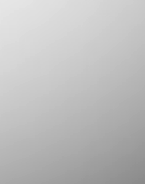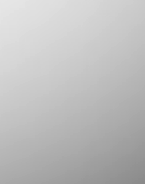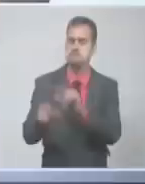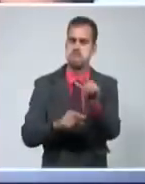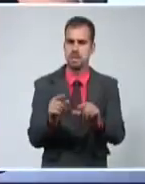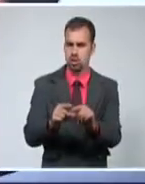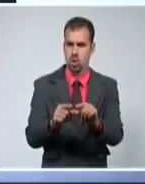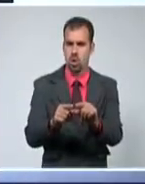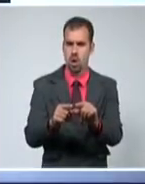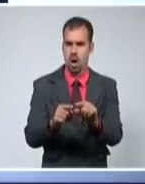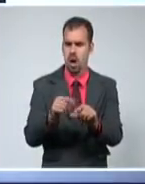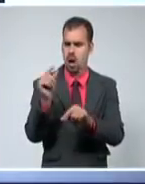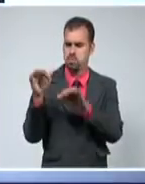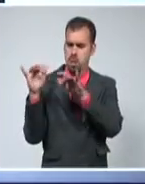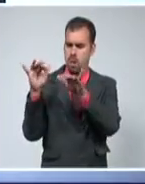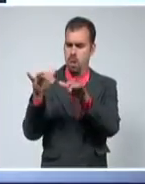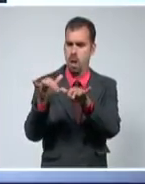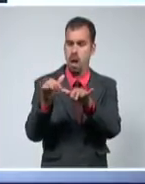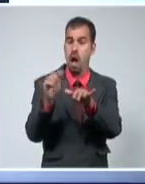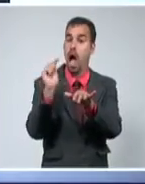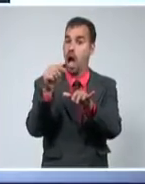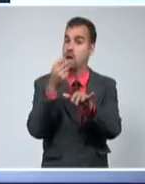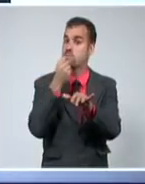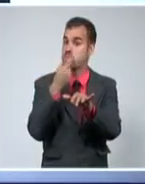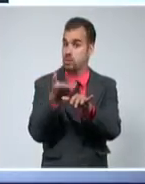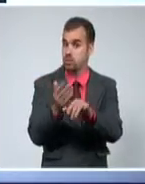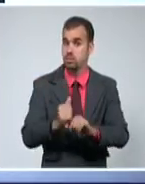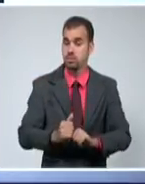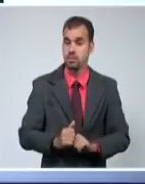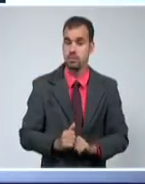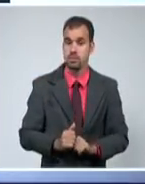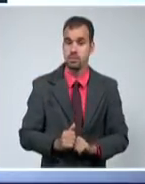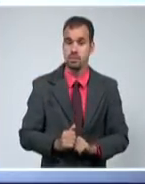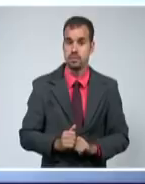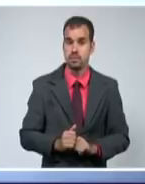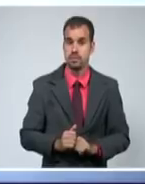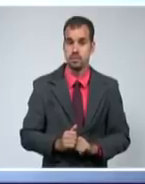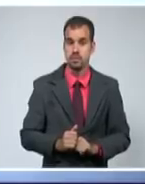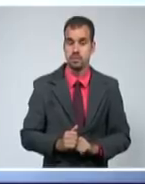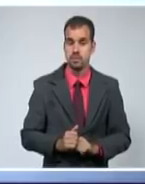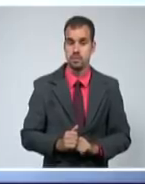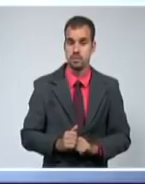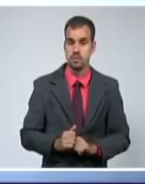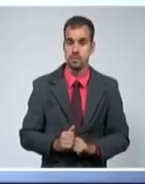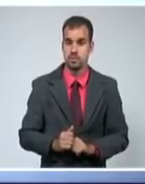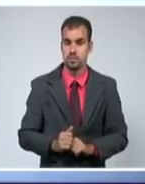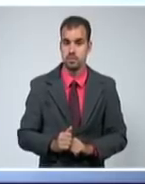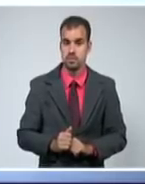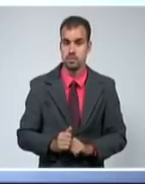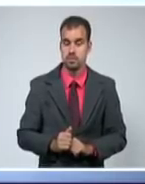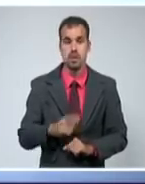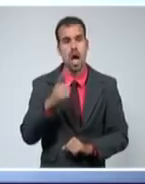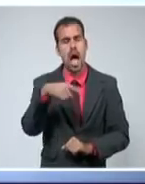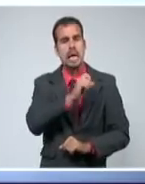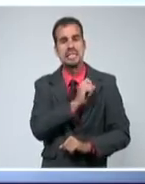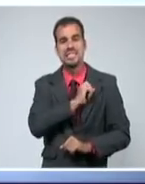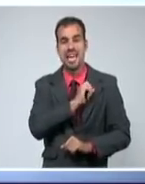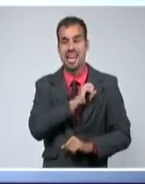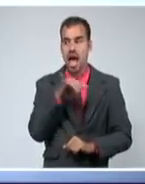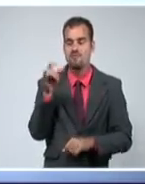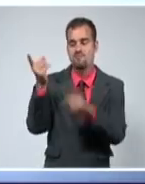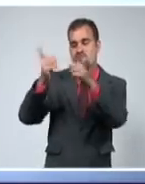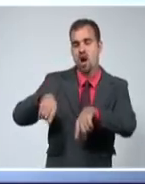aglomerarse en determinados lugares ellos pretenden al parecer seguir este manual estos manuales de las